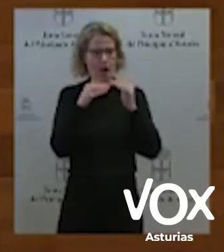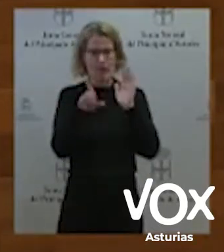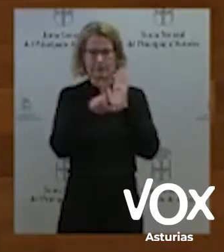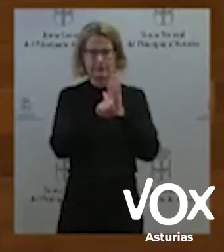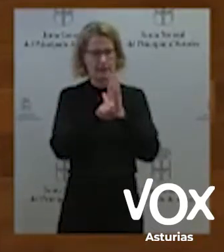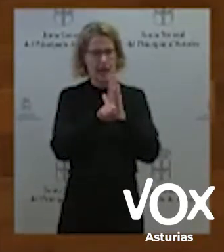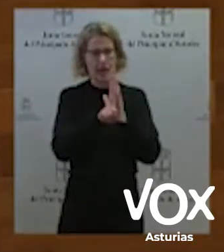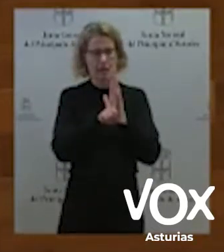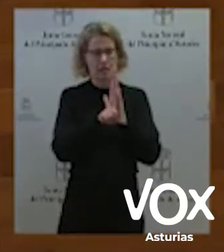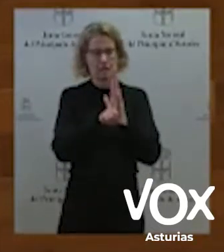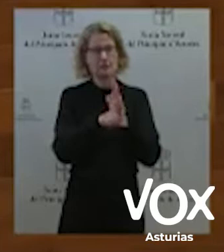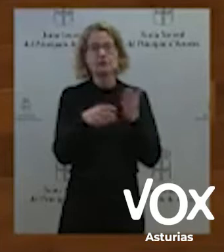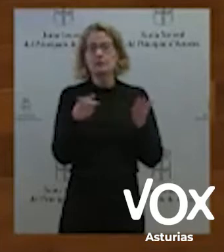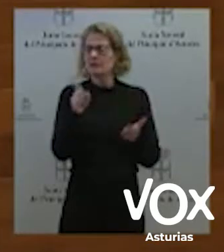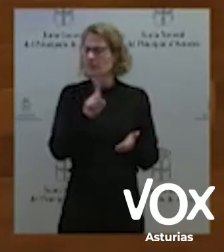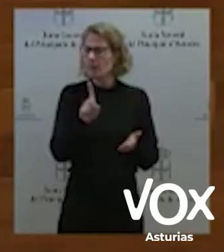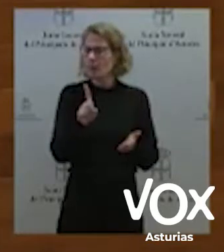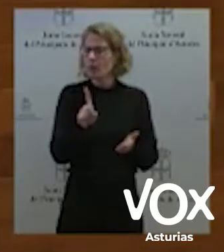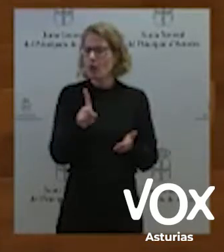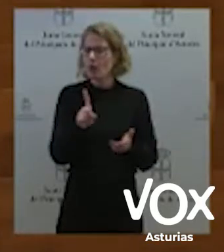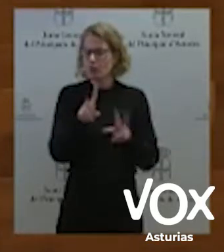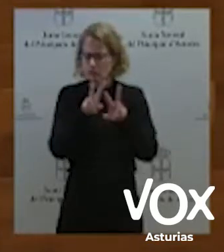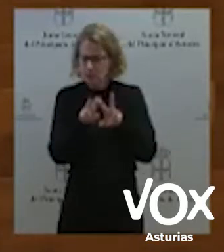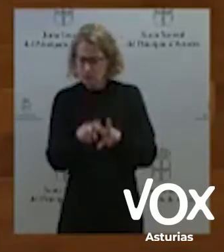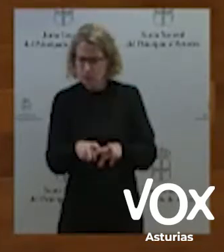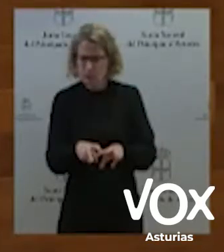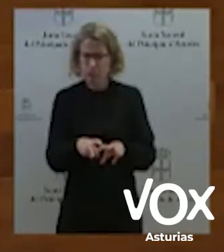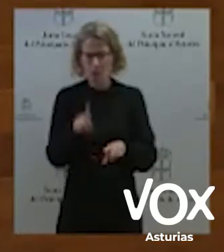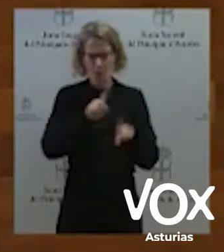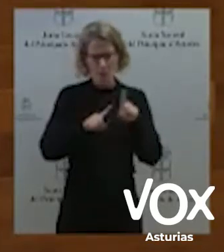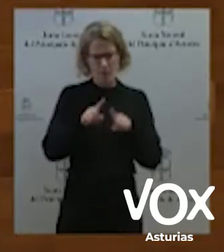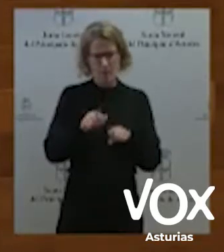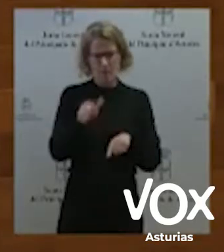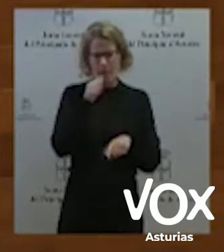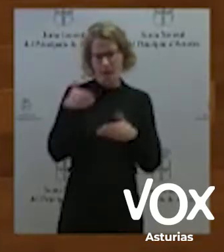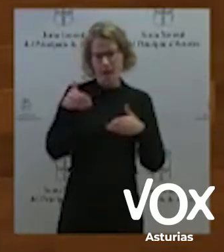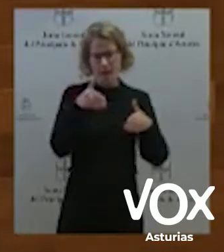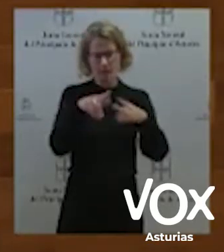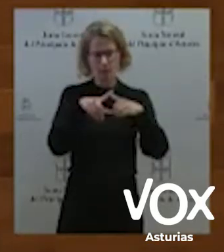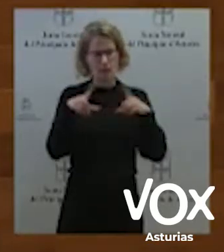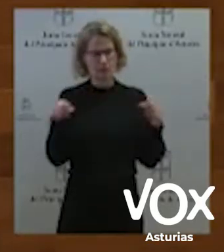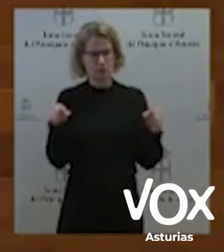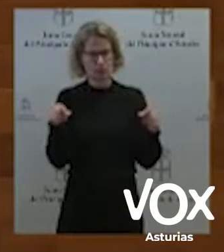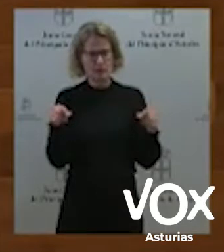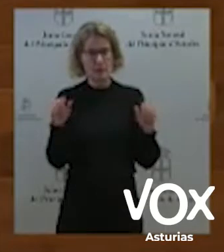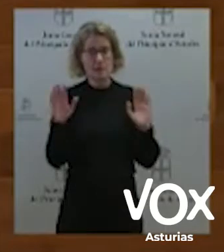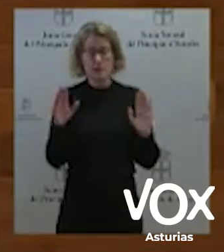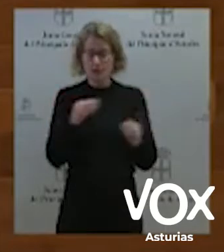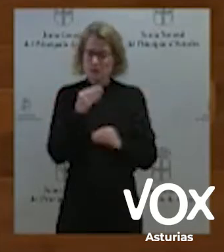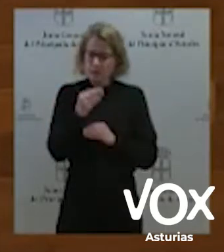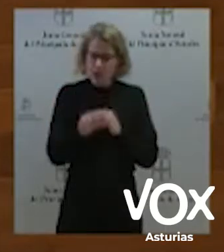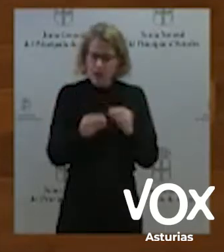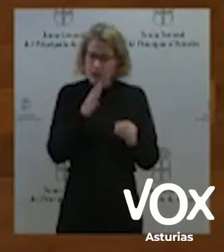estudio de la problemática de los ríos asturianos, y no lo haremos no por no estar de acuerdo con el fondo de la misma, sino porque estos estudios